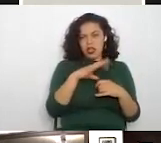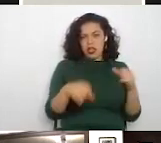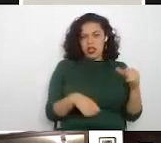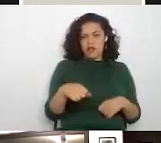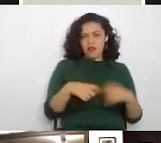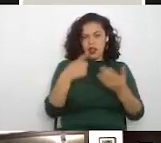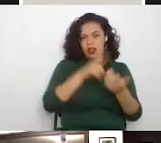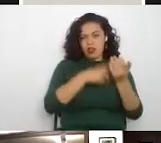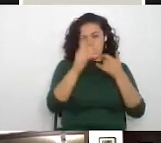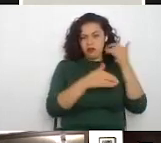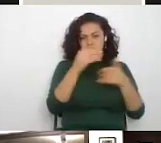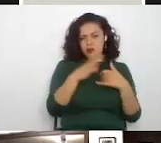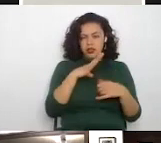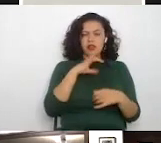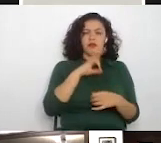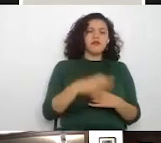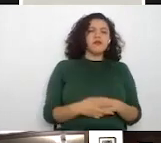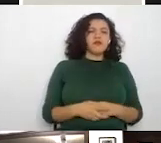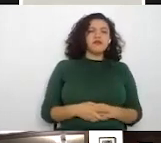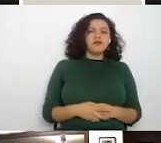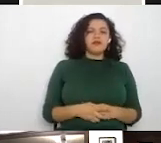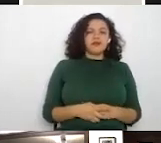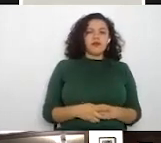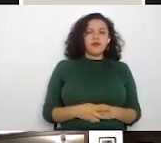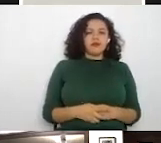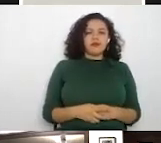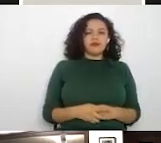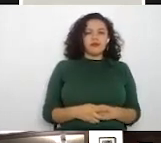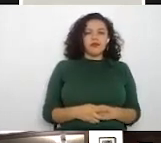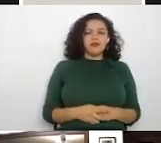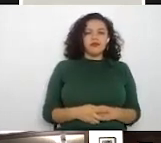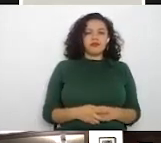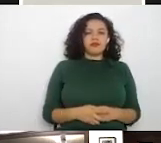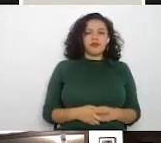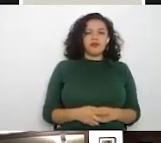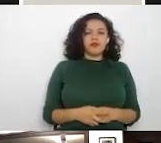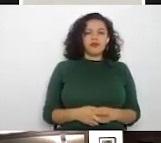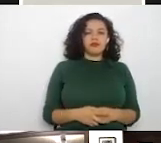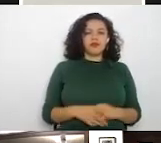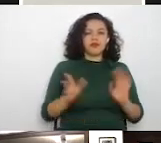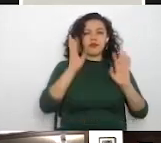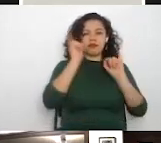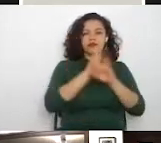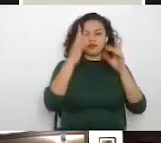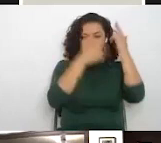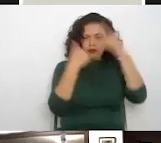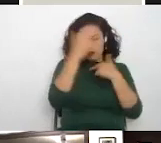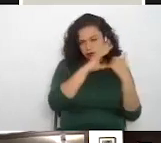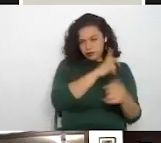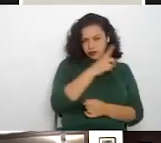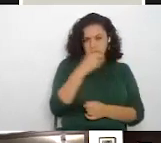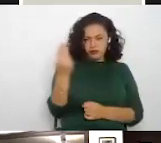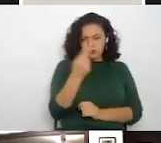del procedimiento. Entonces, y ya con esto podemos empezar a analizar la información y empezar a diseñar nuestro procedimiento,